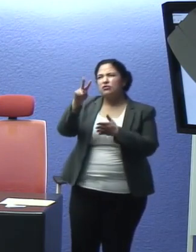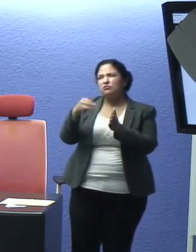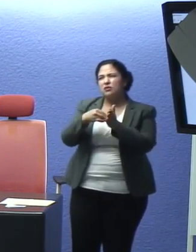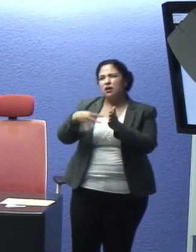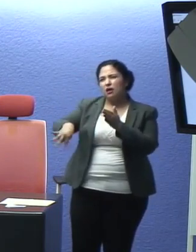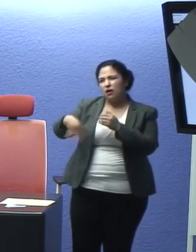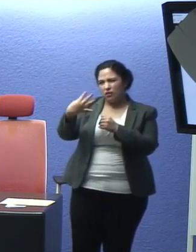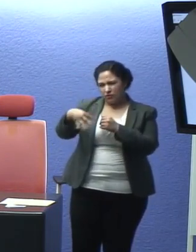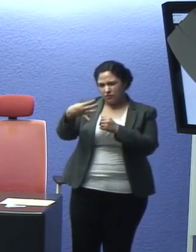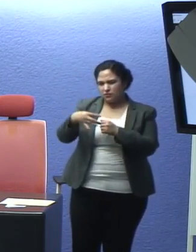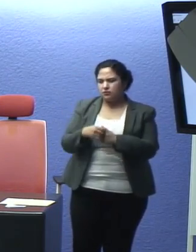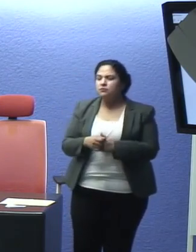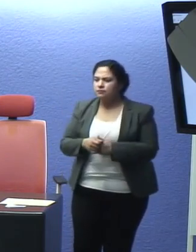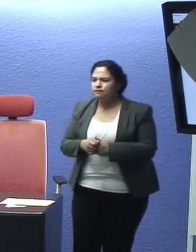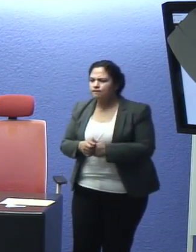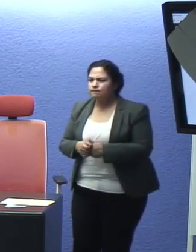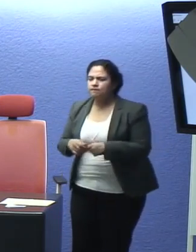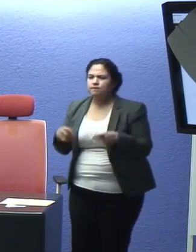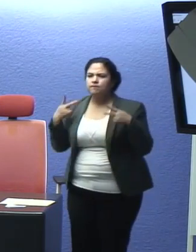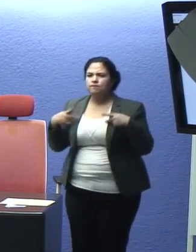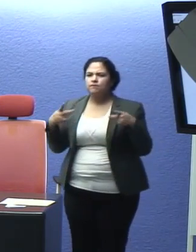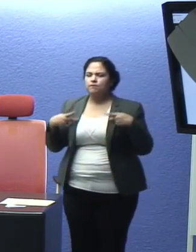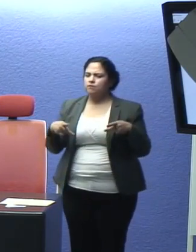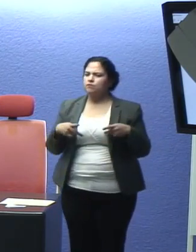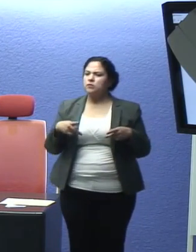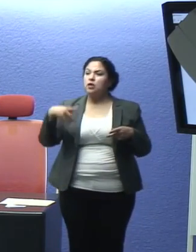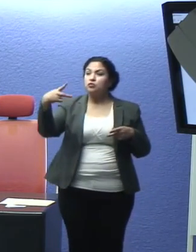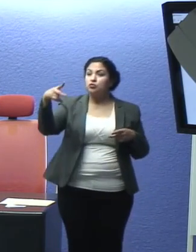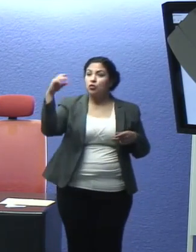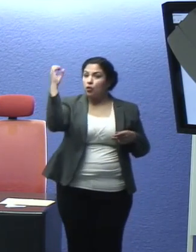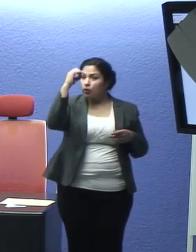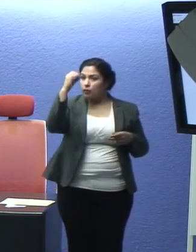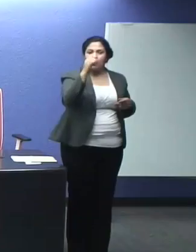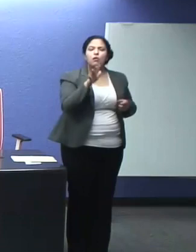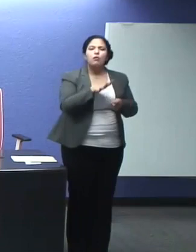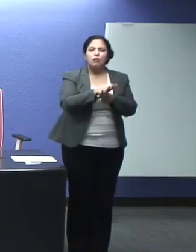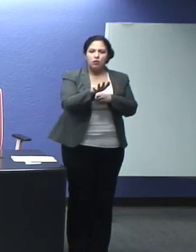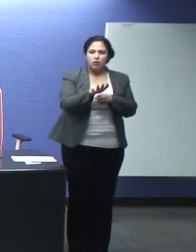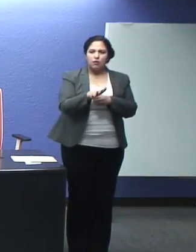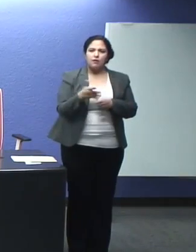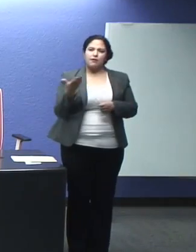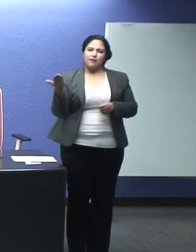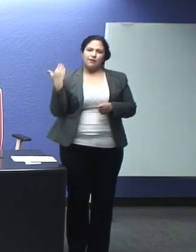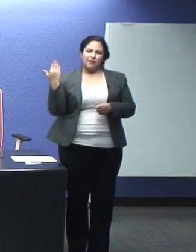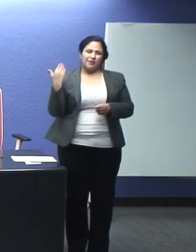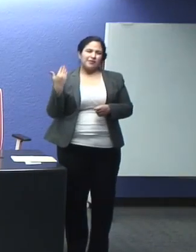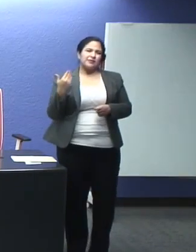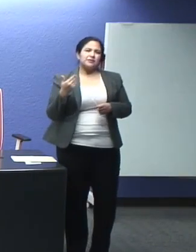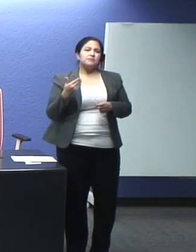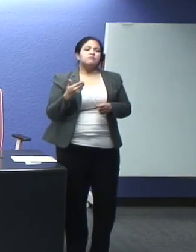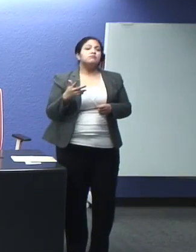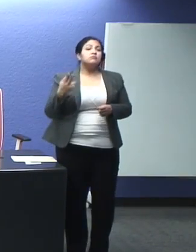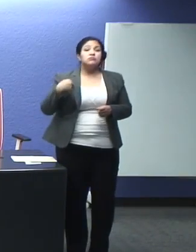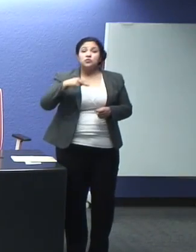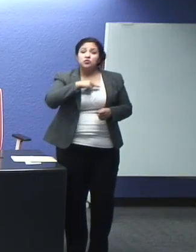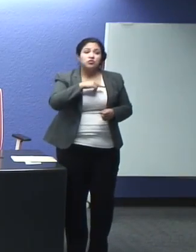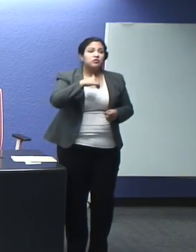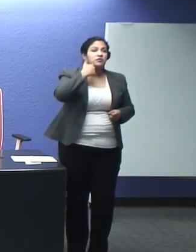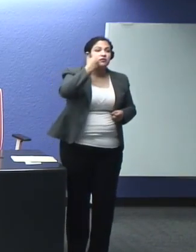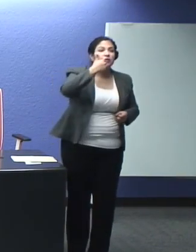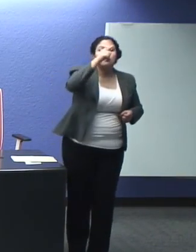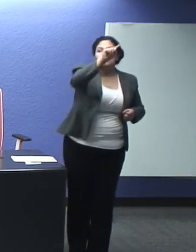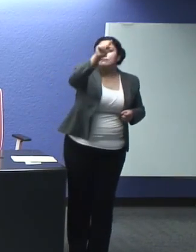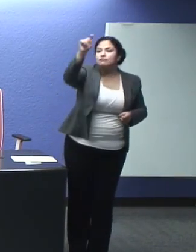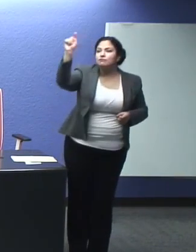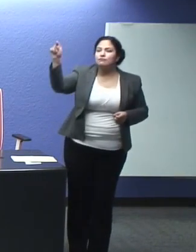emitió una postura al respecto, en el sentido de que justo lo que está señalando Enrique, al final del día lo que se quiere es reconocer